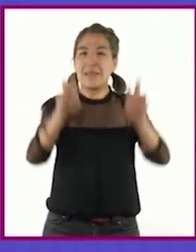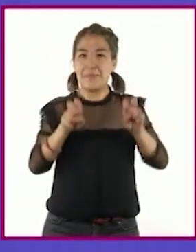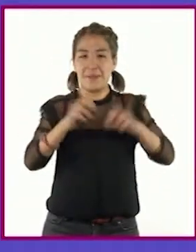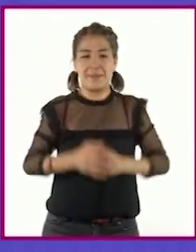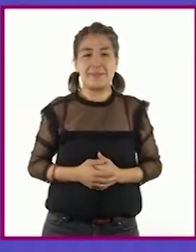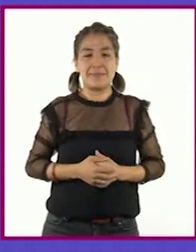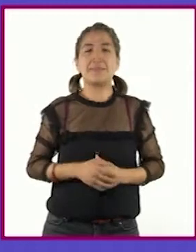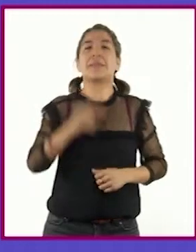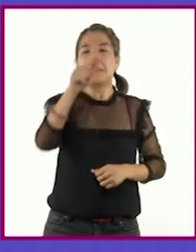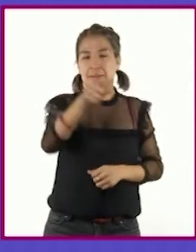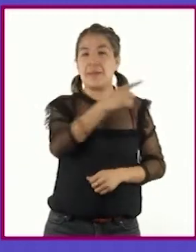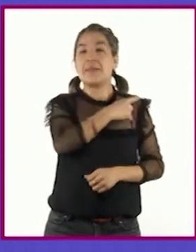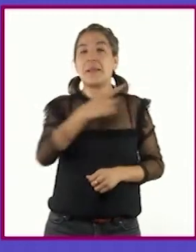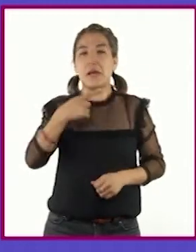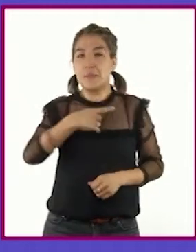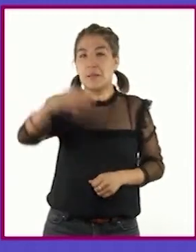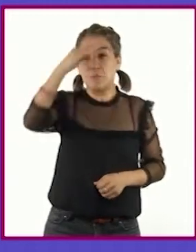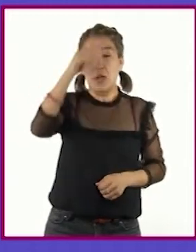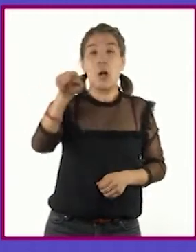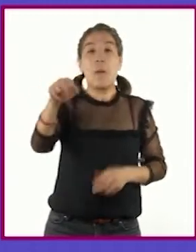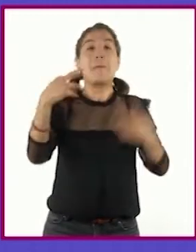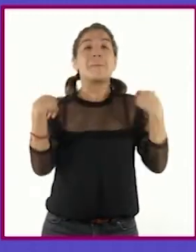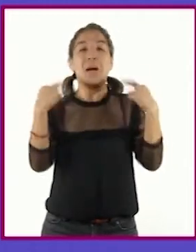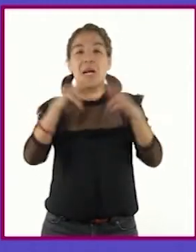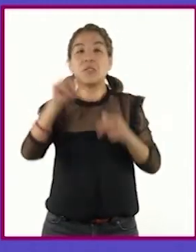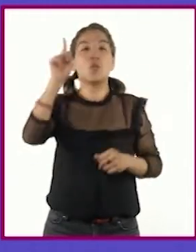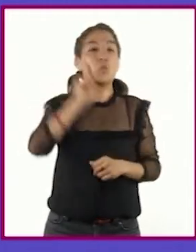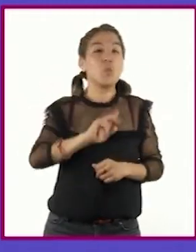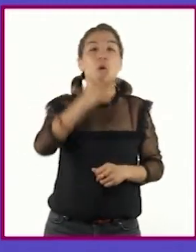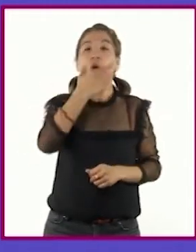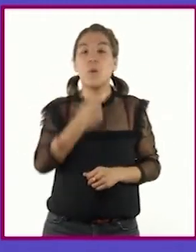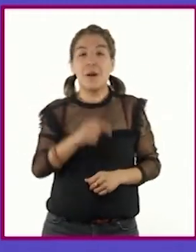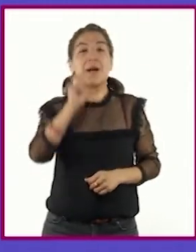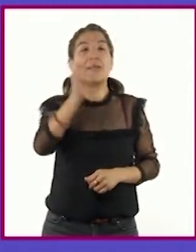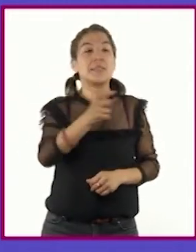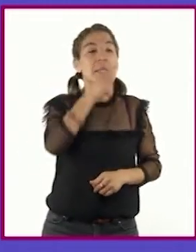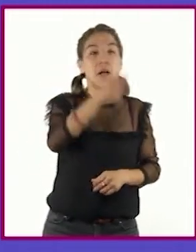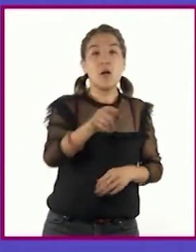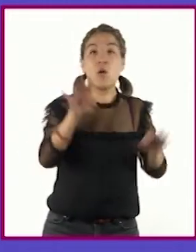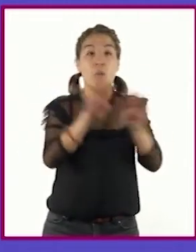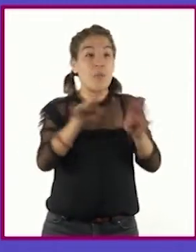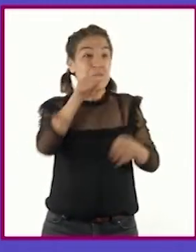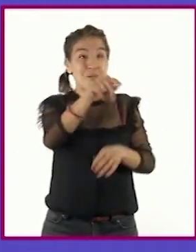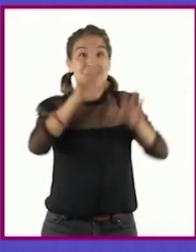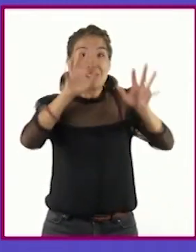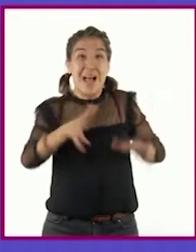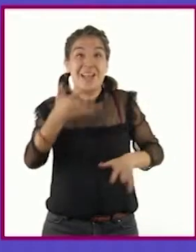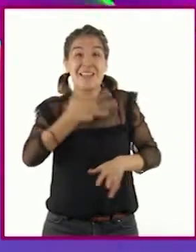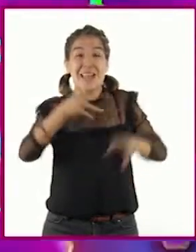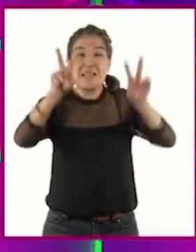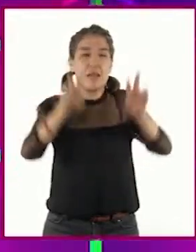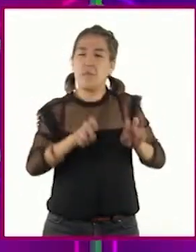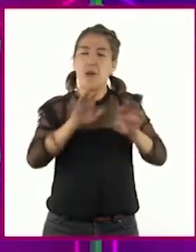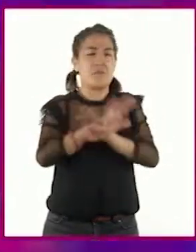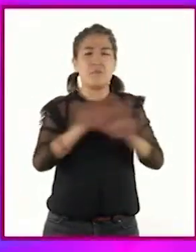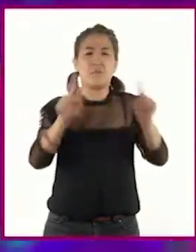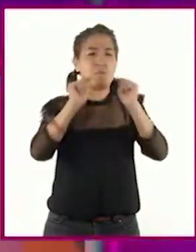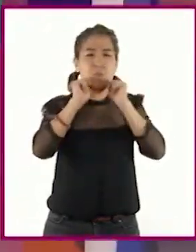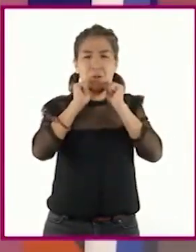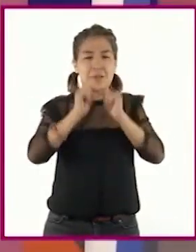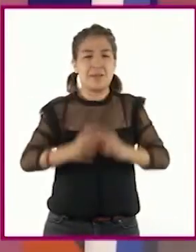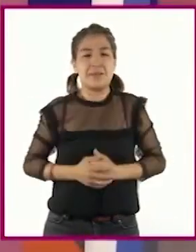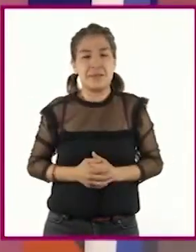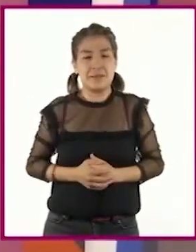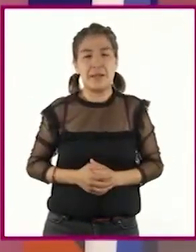Claro, siempre y cuando su profesor o profesora no se los haya asignado directamente. En